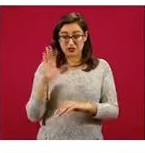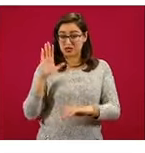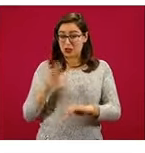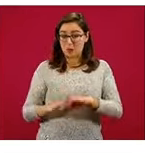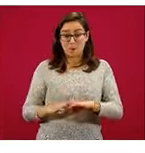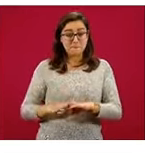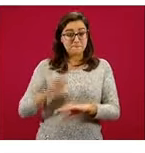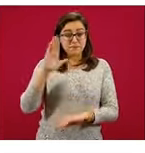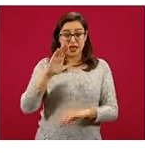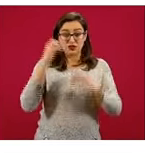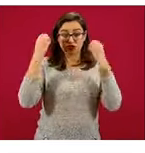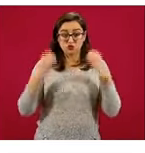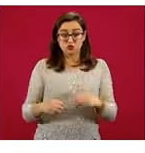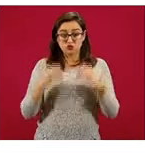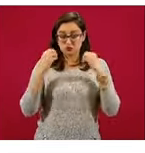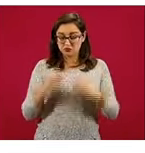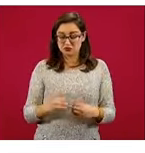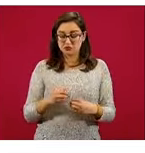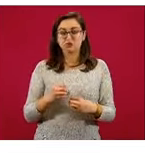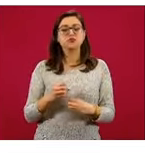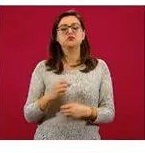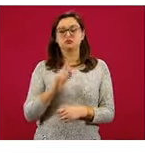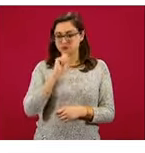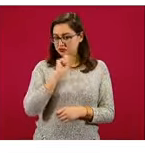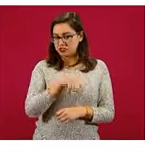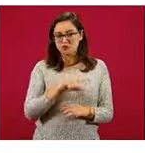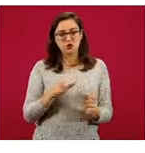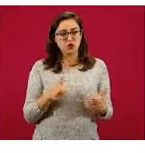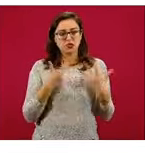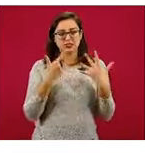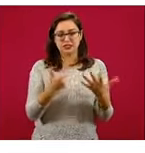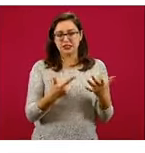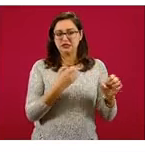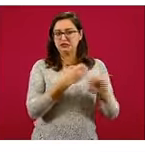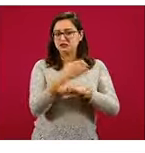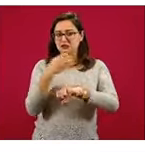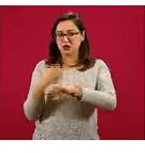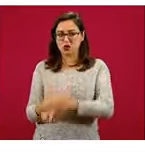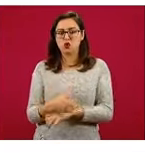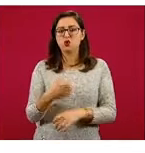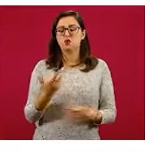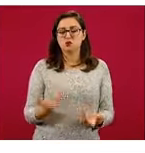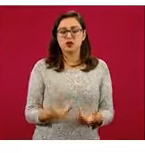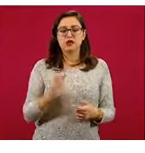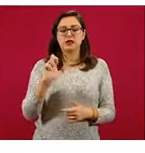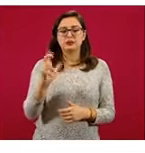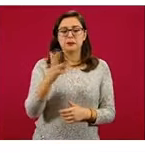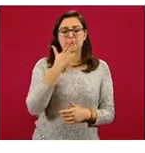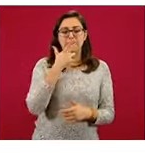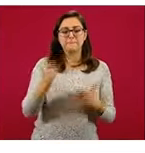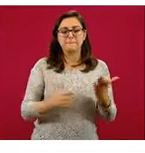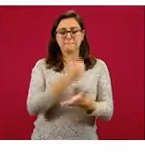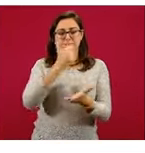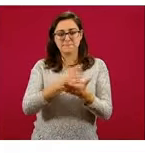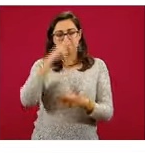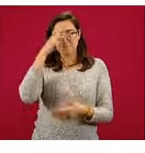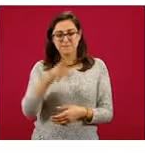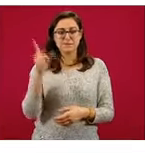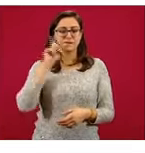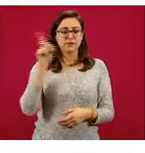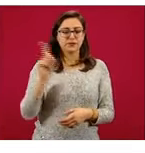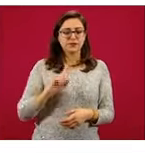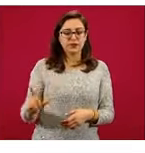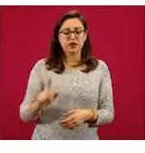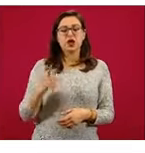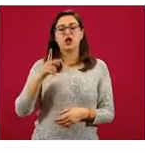50% de la ocupación. Se mantienen las 7 entidades, aquí las identificamos: Chihuahua, Ciudad de México, Zacatecas, Nuevo